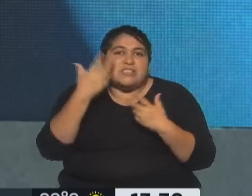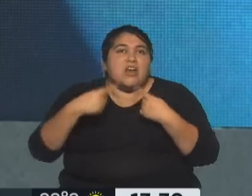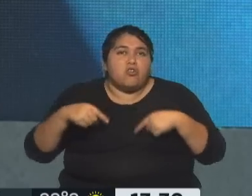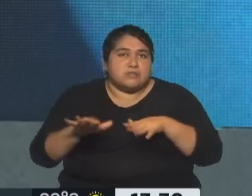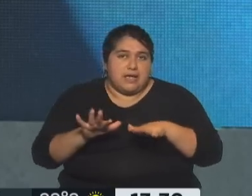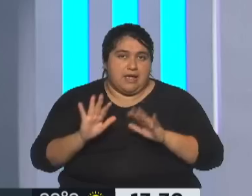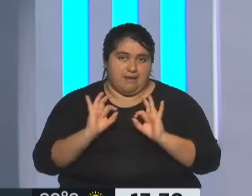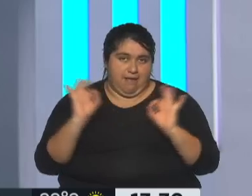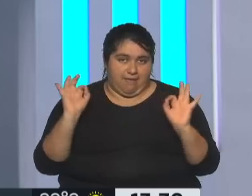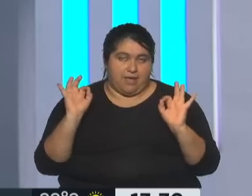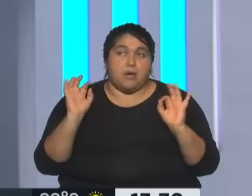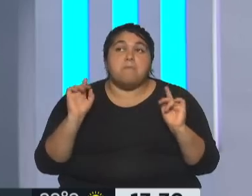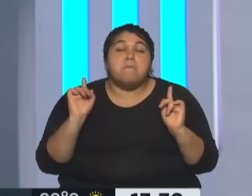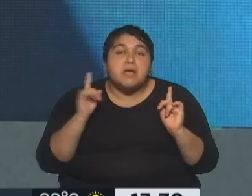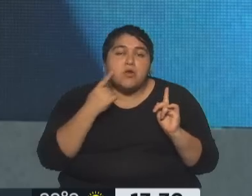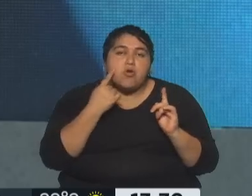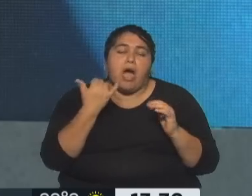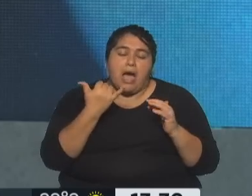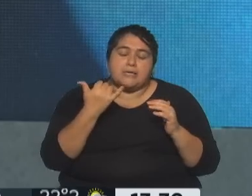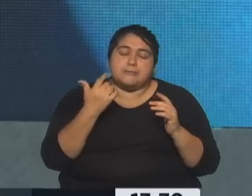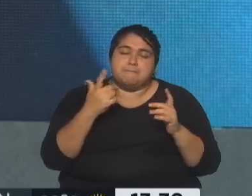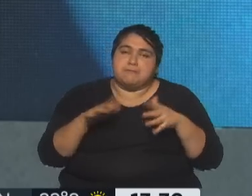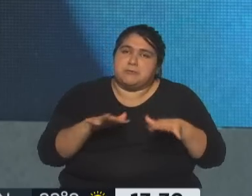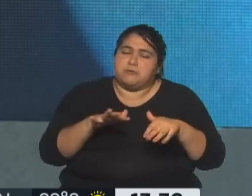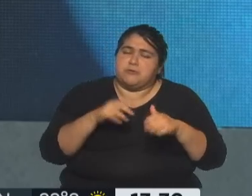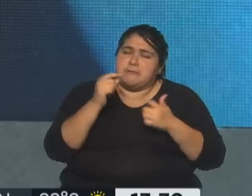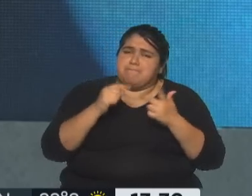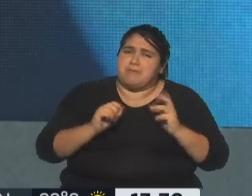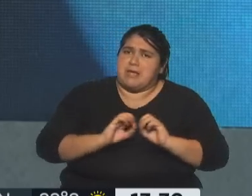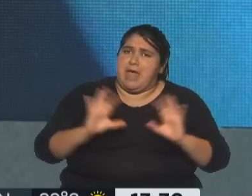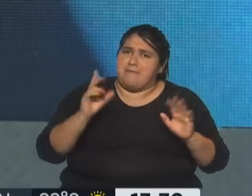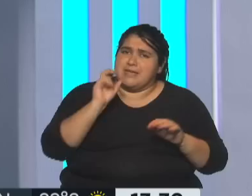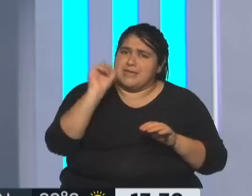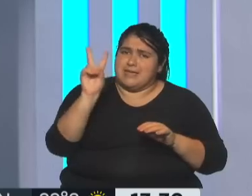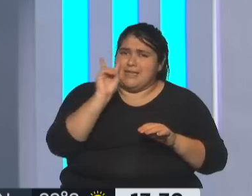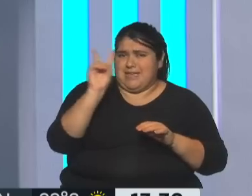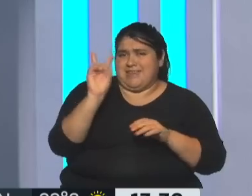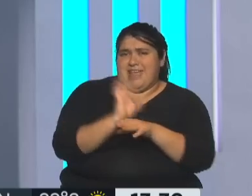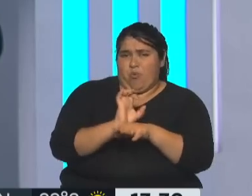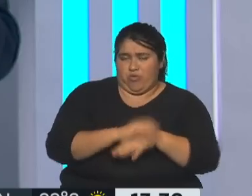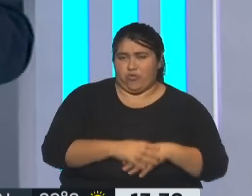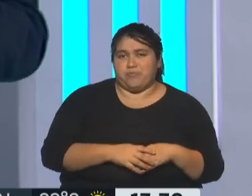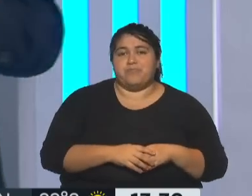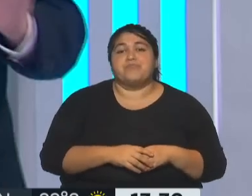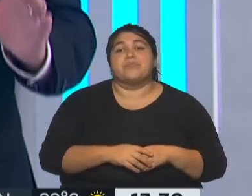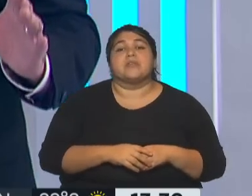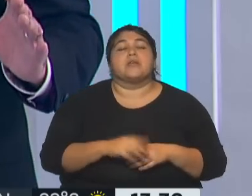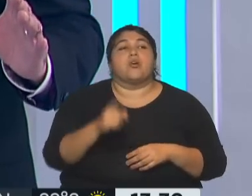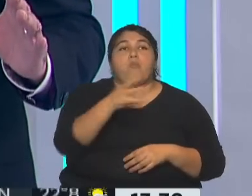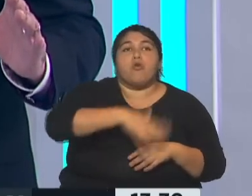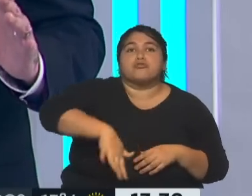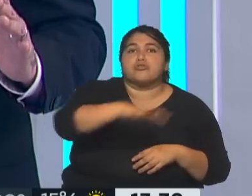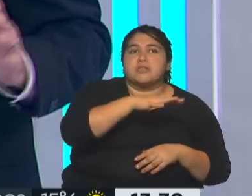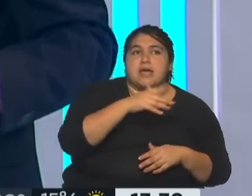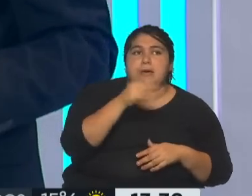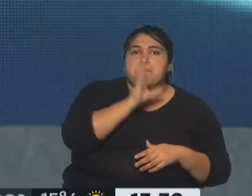como vos lo decías, Pablo, es un combo explosivo lo que estamos viendo en Ecuador. Y lo decíamos recién en el informe, Alejandra Eber, ¿no? Una sociedad con poca